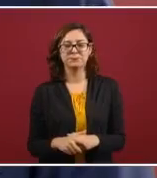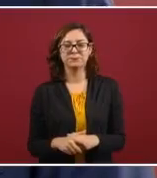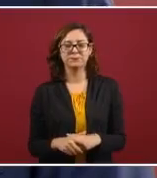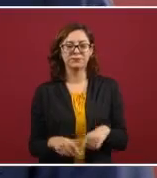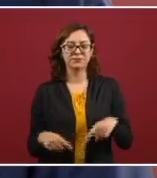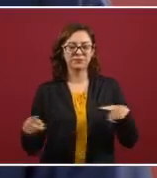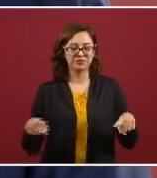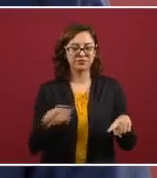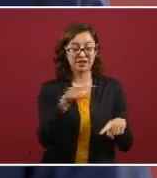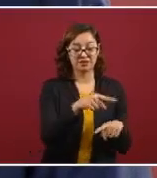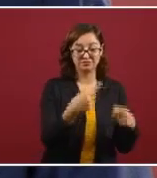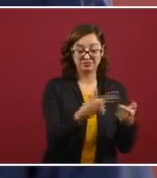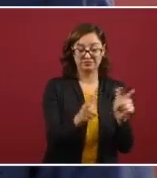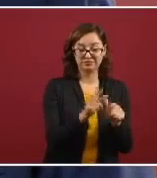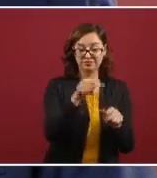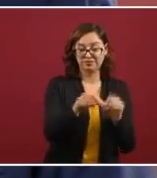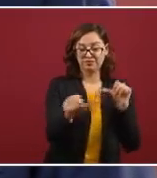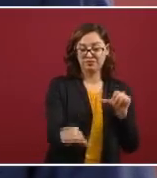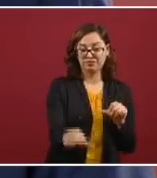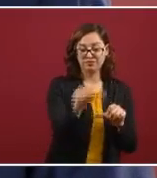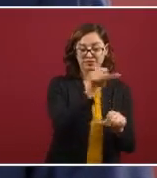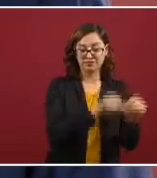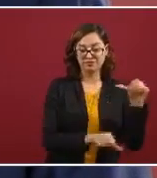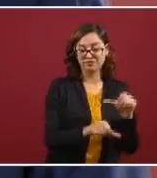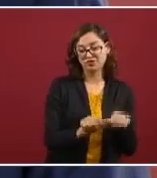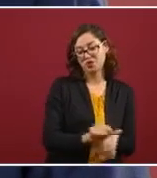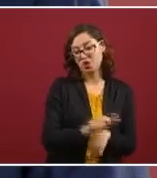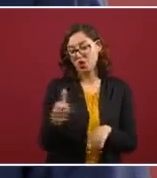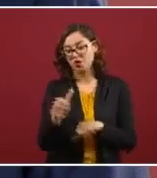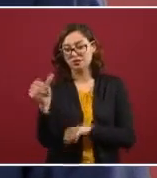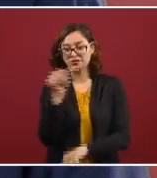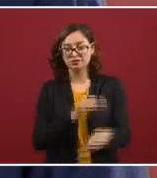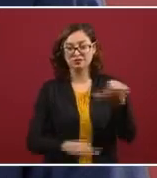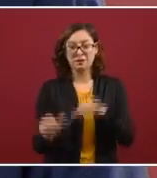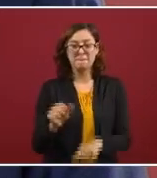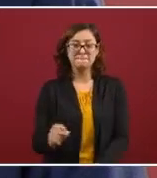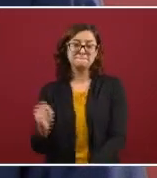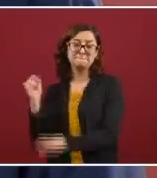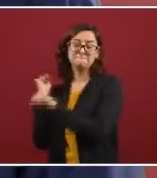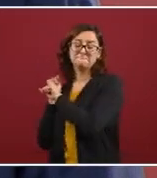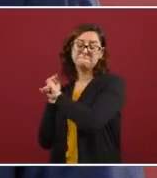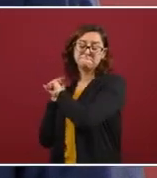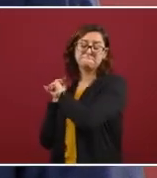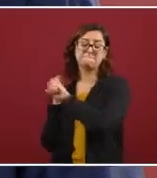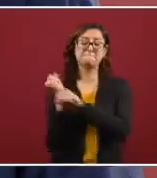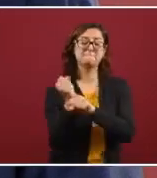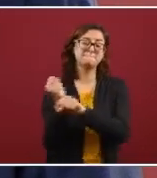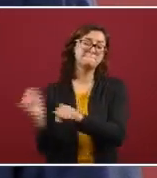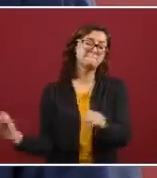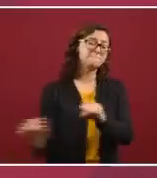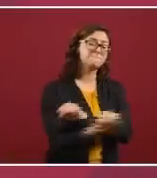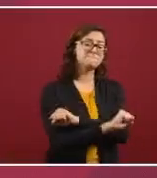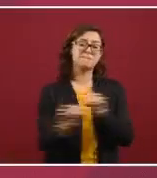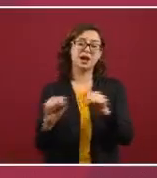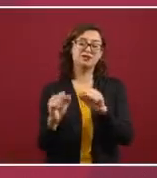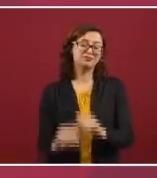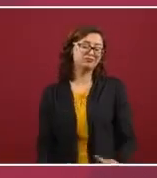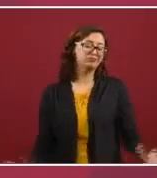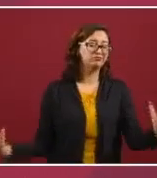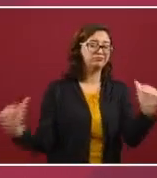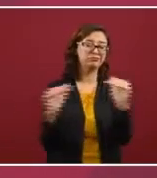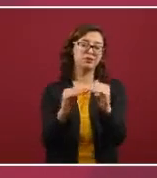Yankee y viene otro y pega jonrón, la 9ª, se empata